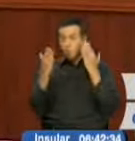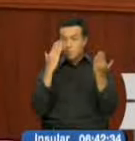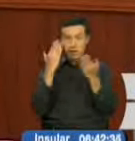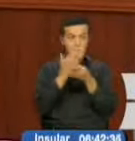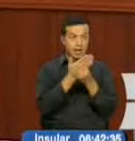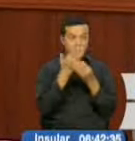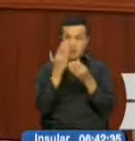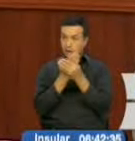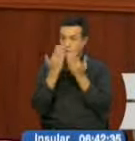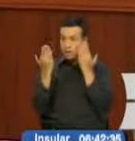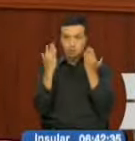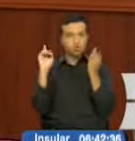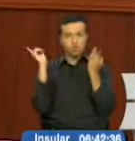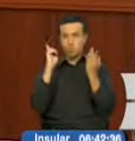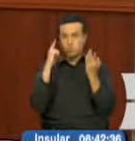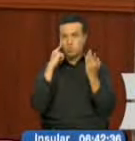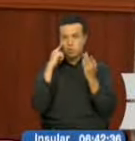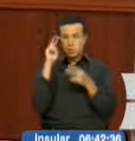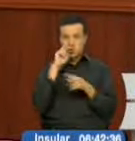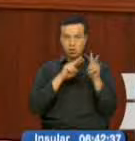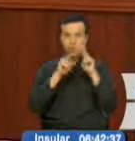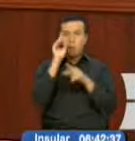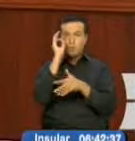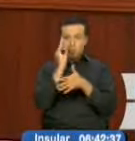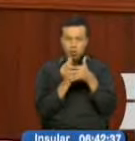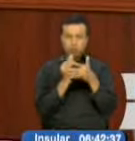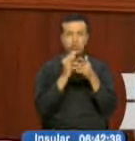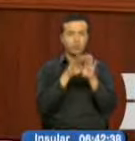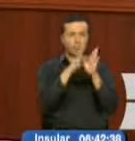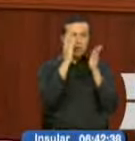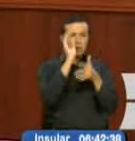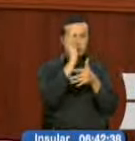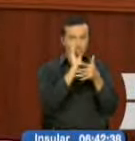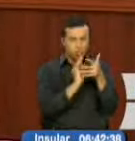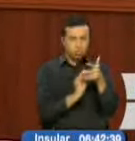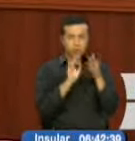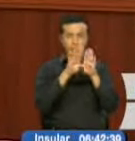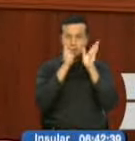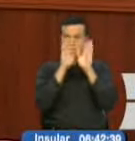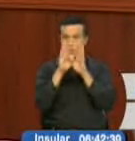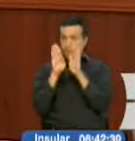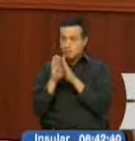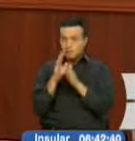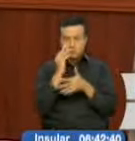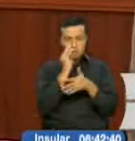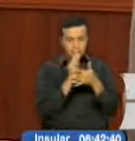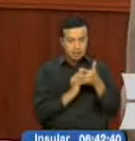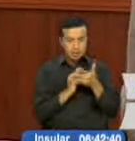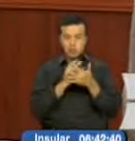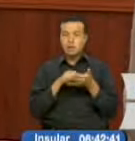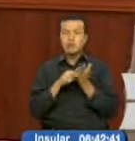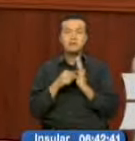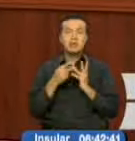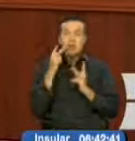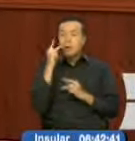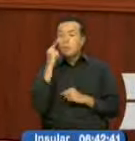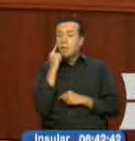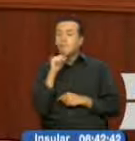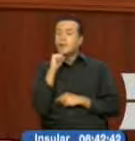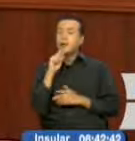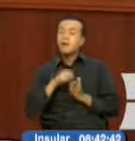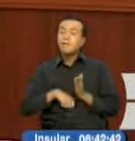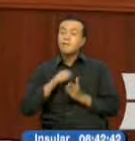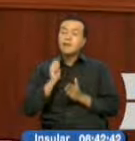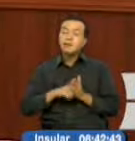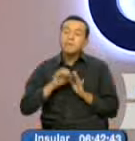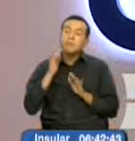actas, aquí vamos a verificar voto a voto. Vamos a abrir los kits electorales. No vamos solo a ver si falta la firma del